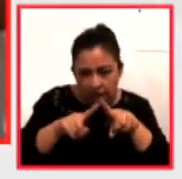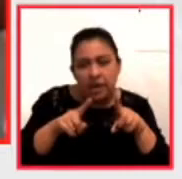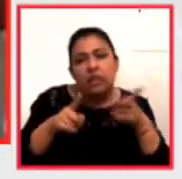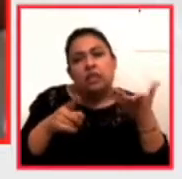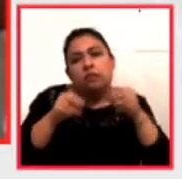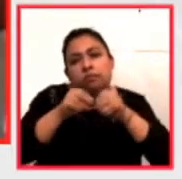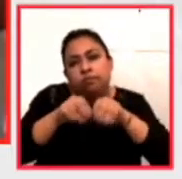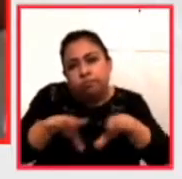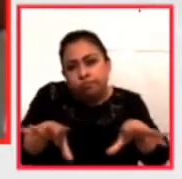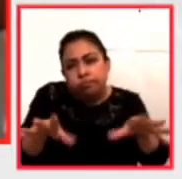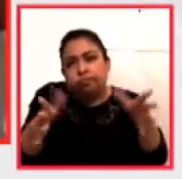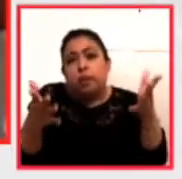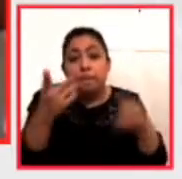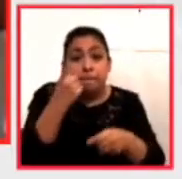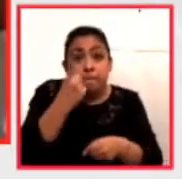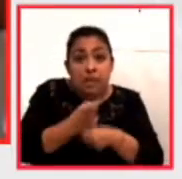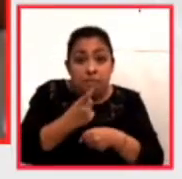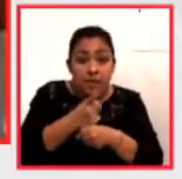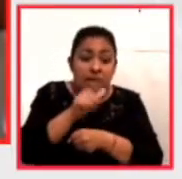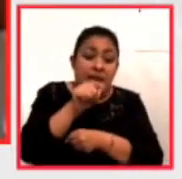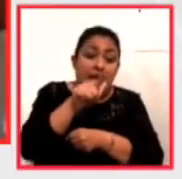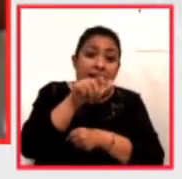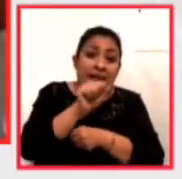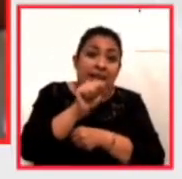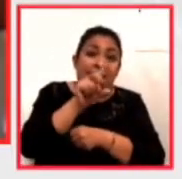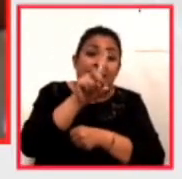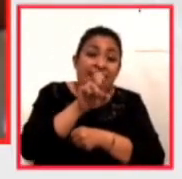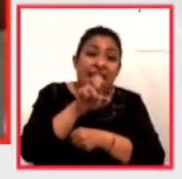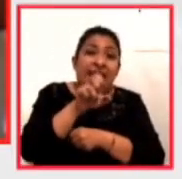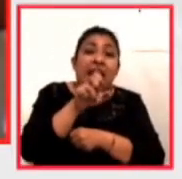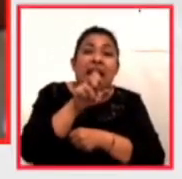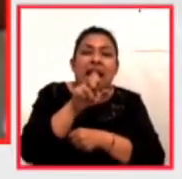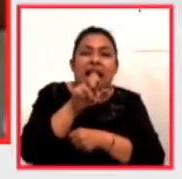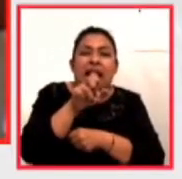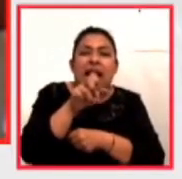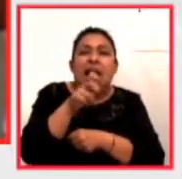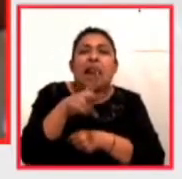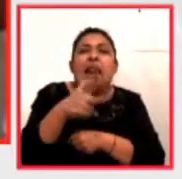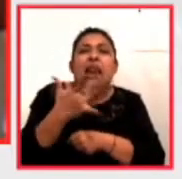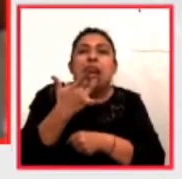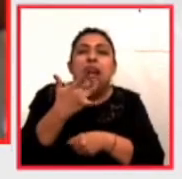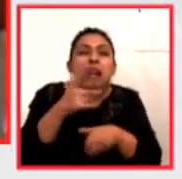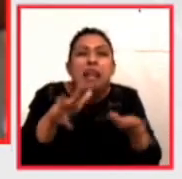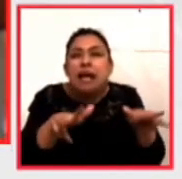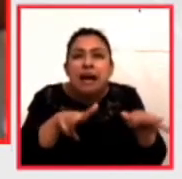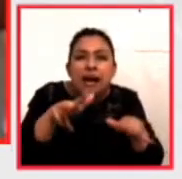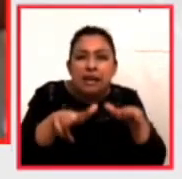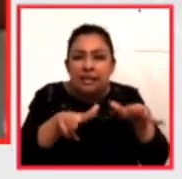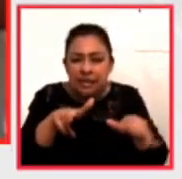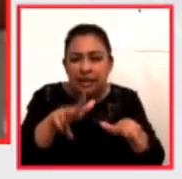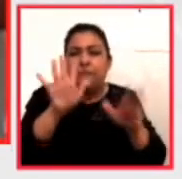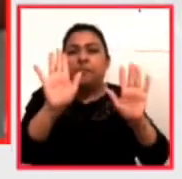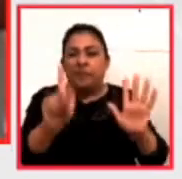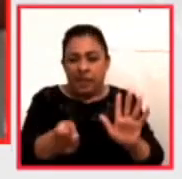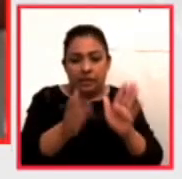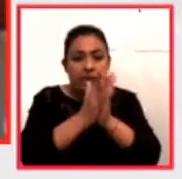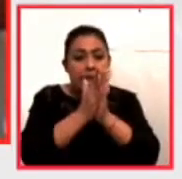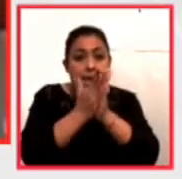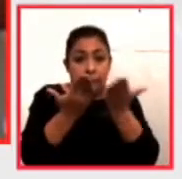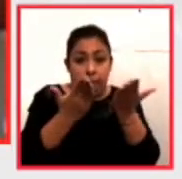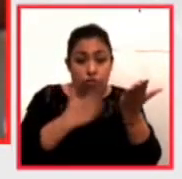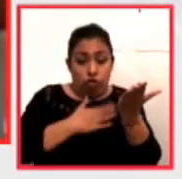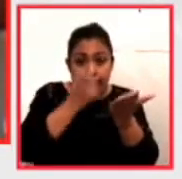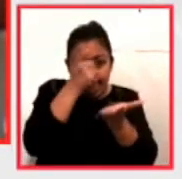publicaciones. La primera, Alas de Lagartija, se trata de publicaciones, libros de autor, es decir, estamos convocando a todos aquellos